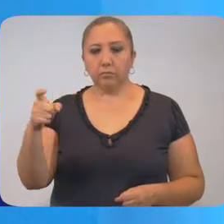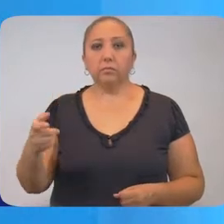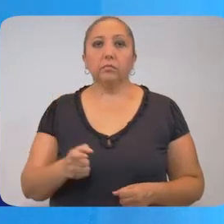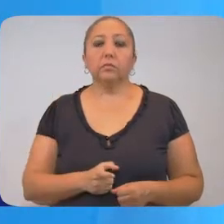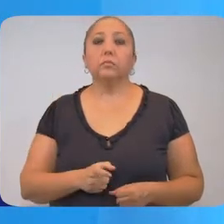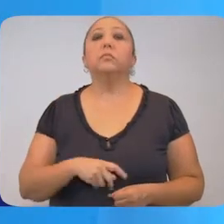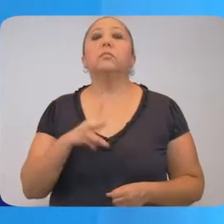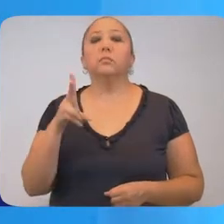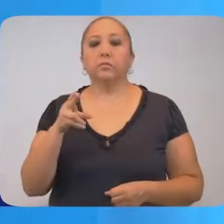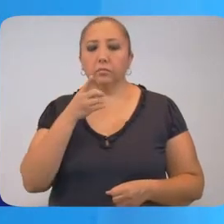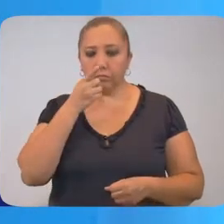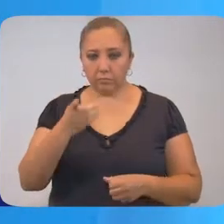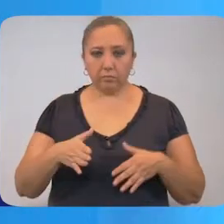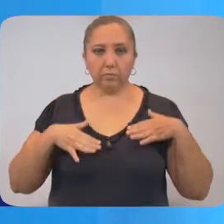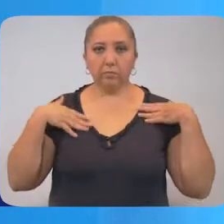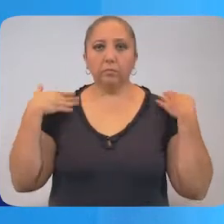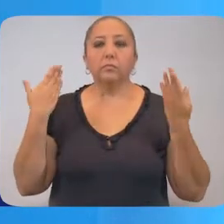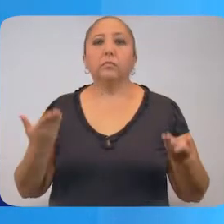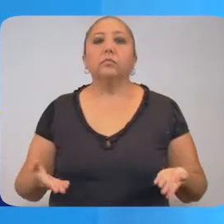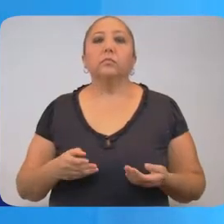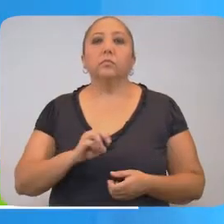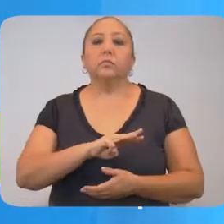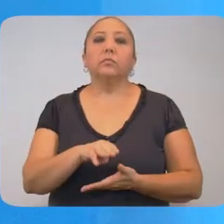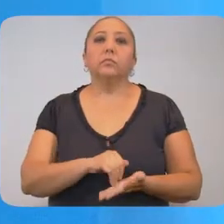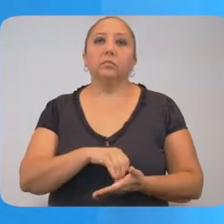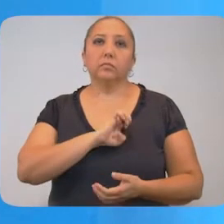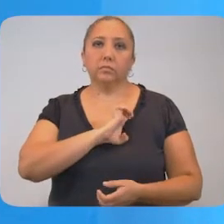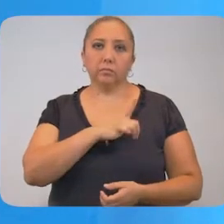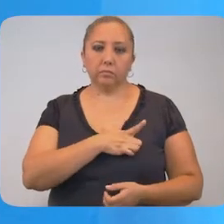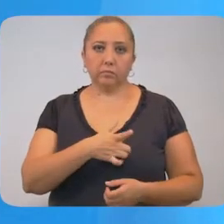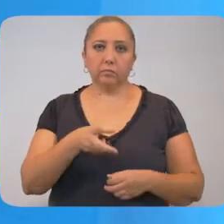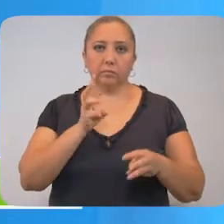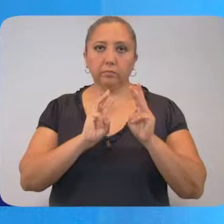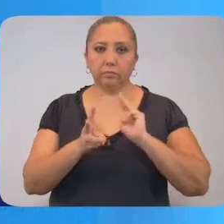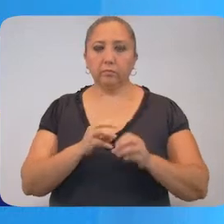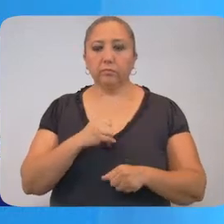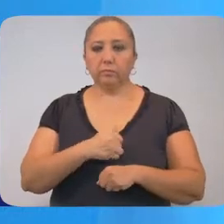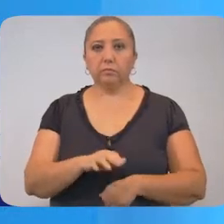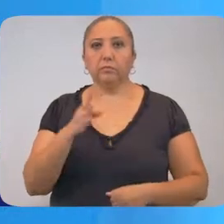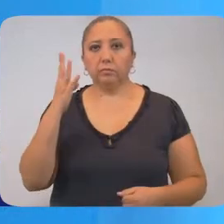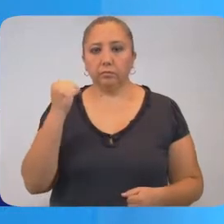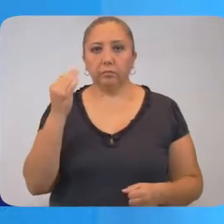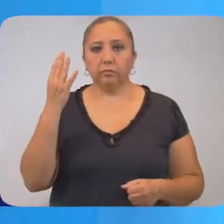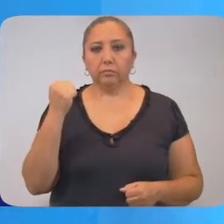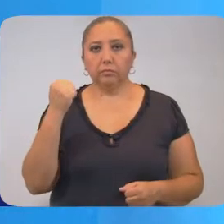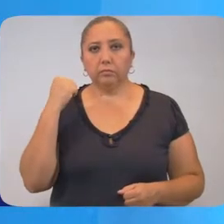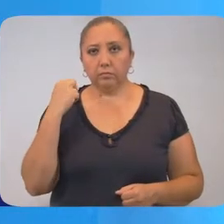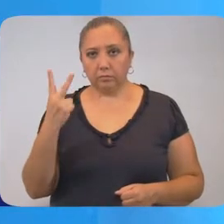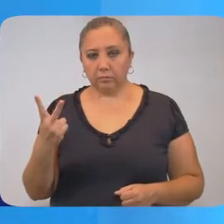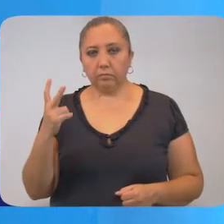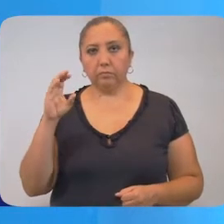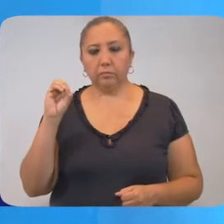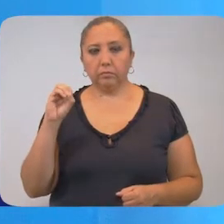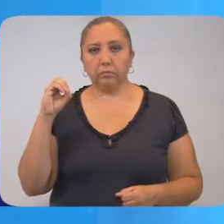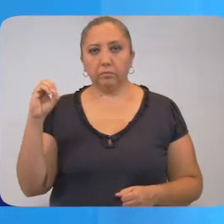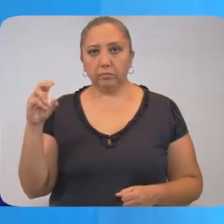coronavirus.yucatan.gov.mx también ofrece información en maya y en español. El chat de WhatsApp en el número